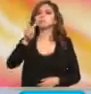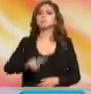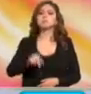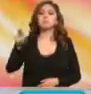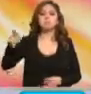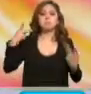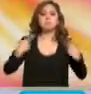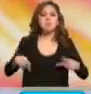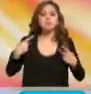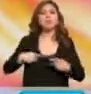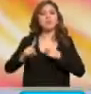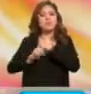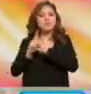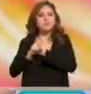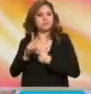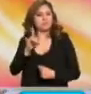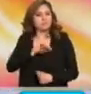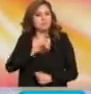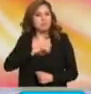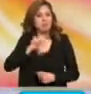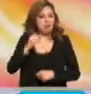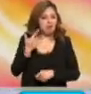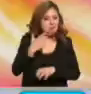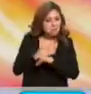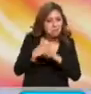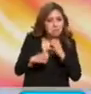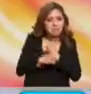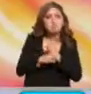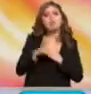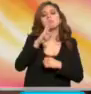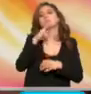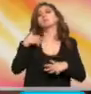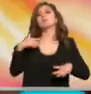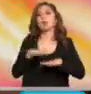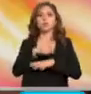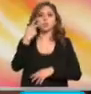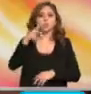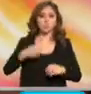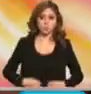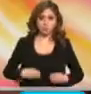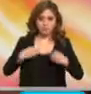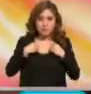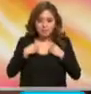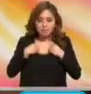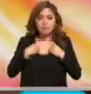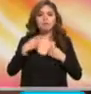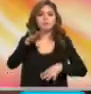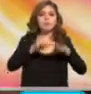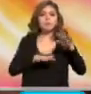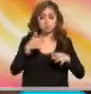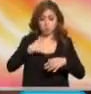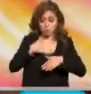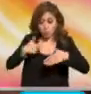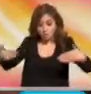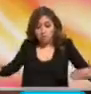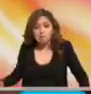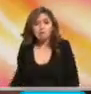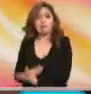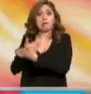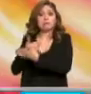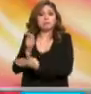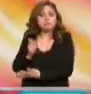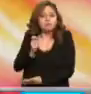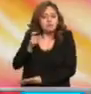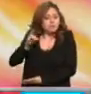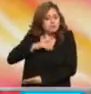resultados maravillosos para personas que con fobias de cualquier tipo quieren vivir una vida normal. Porque no se nace con siempre esto, ¿verdad? importante, ¿no? No nacemos con una fobia. No se